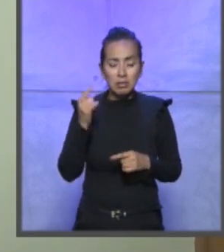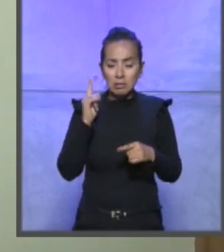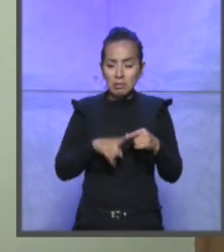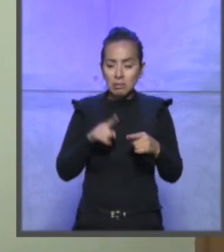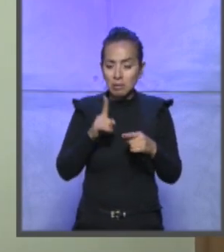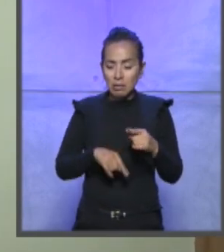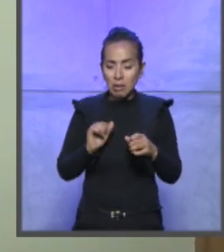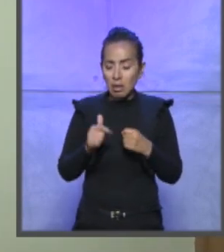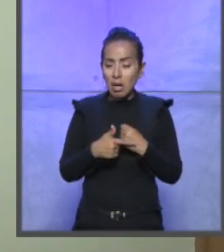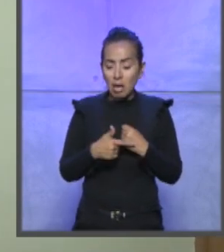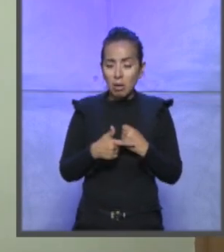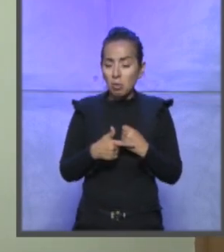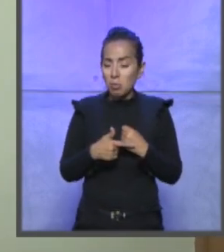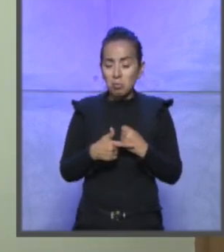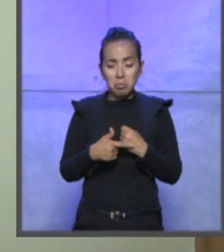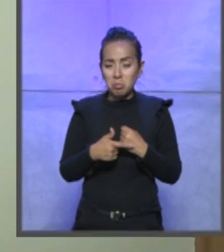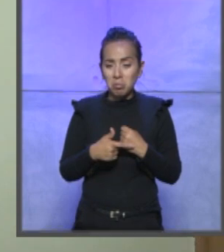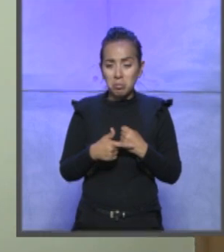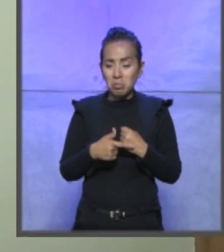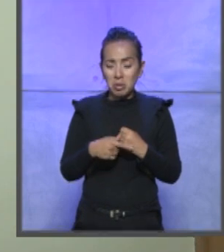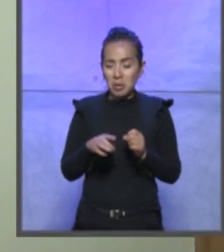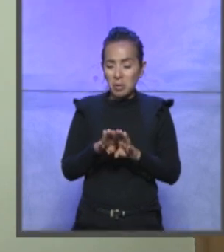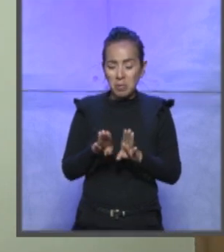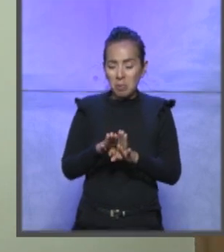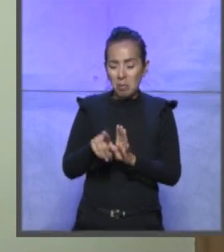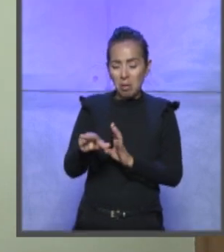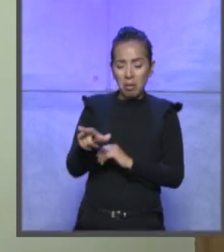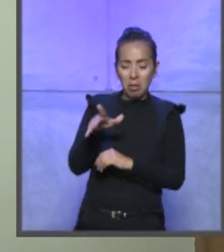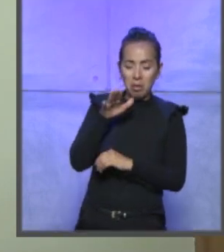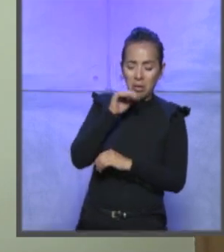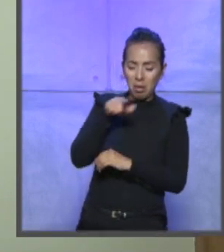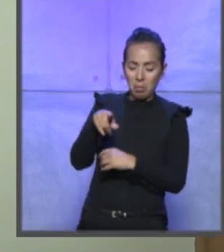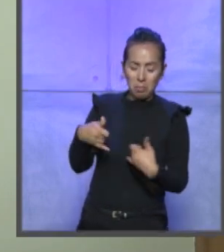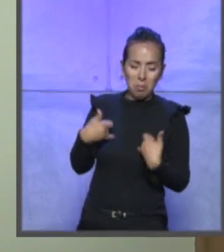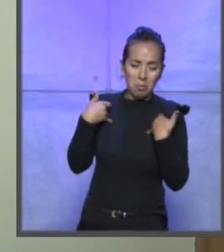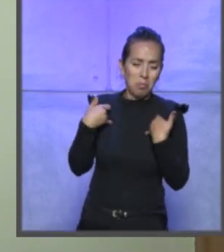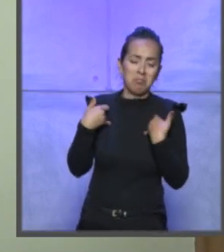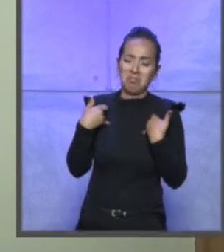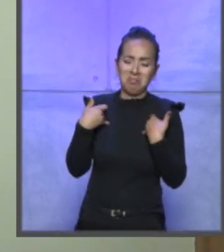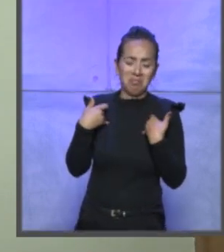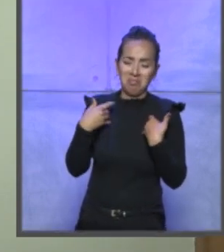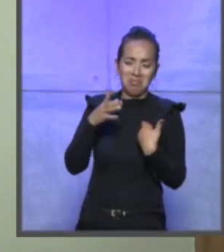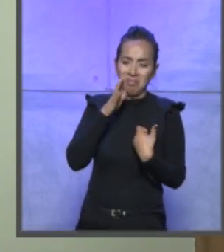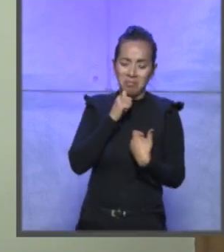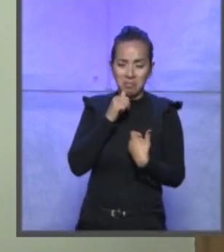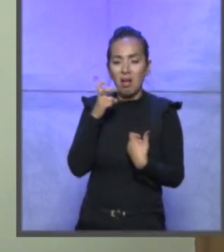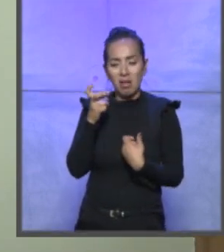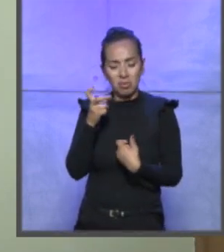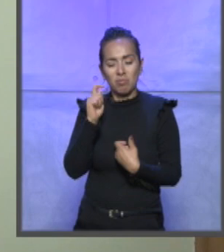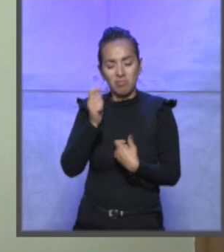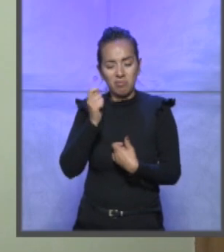no escuché aquí pero que se da. La subestimación a las juventudes, que es parte